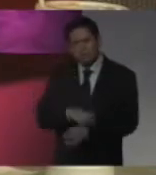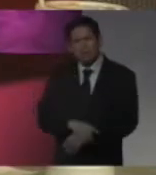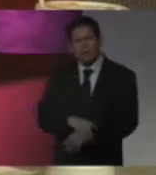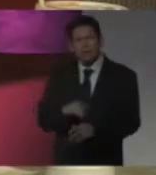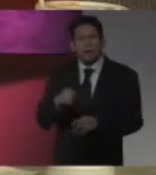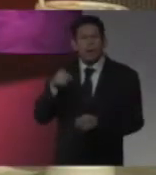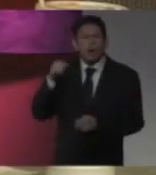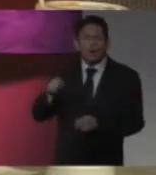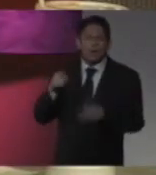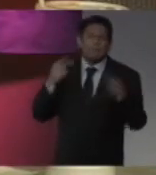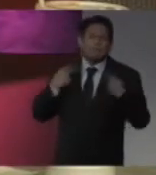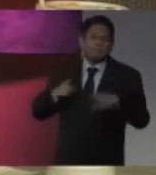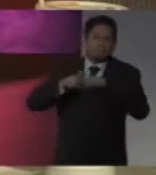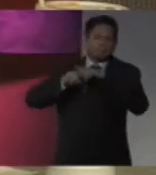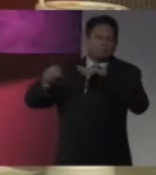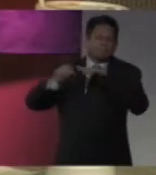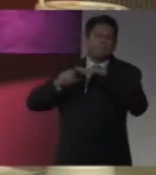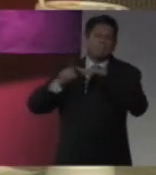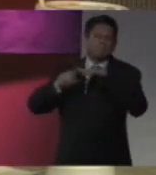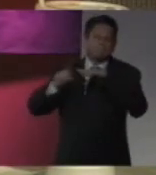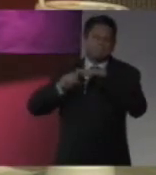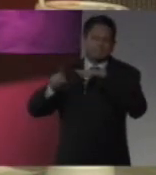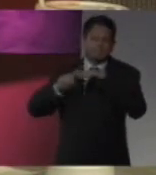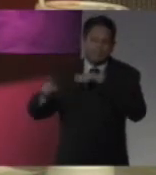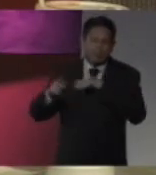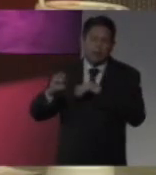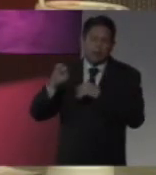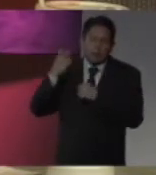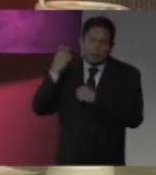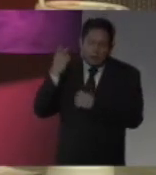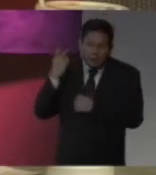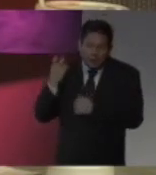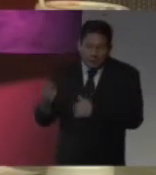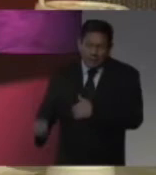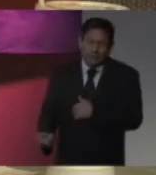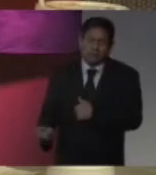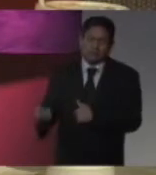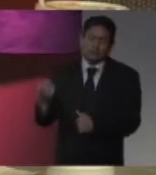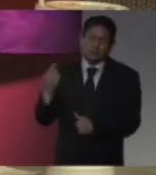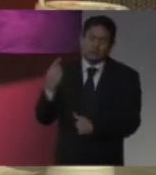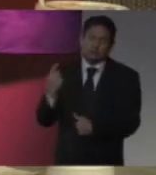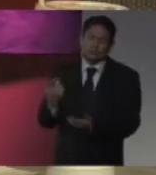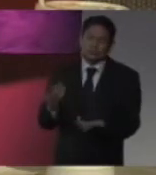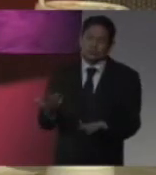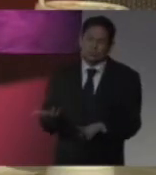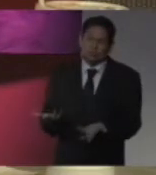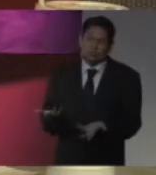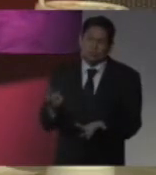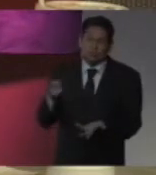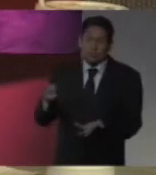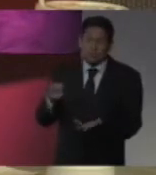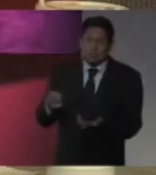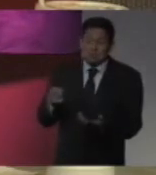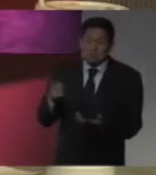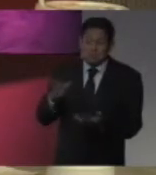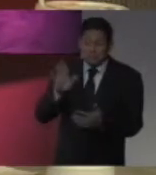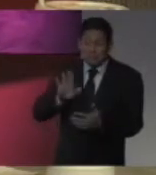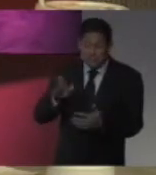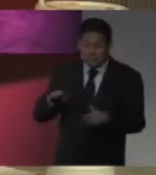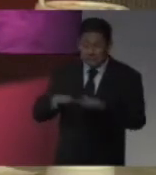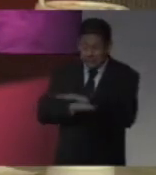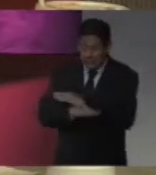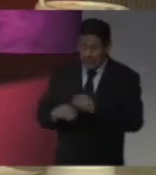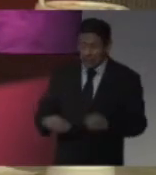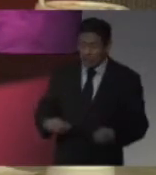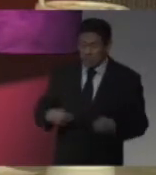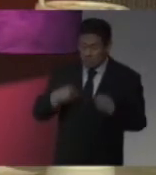las migraciones, o en qué medida la migración sigue siendo un horizonte de vida. Y a mí me parece